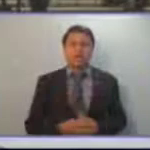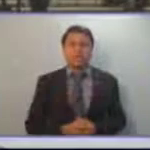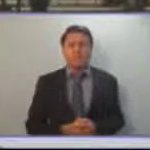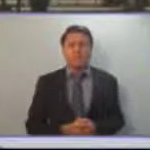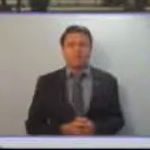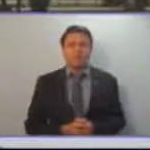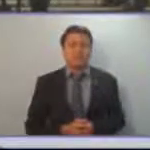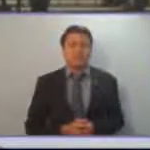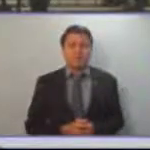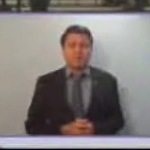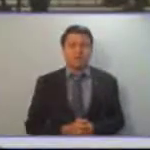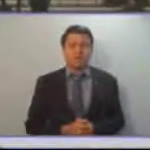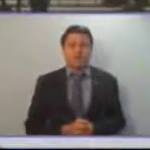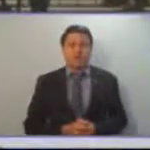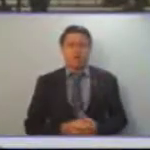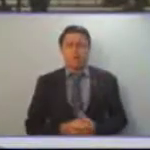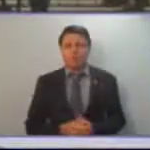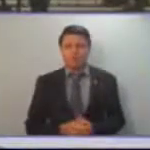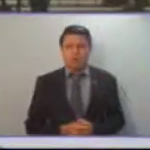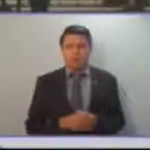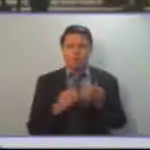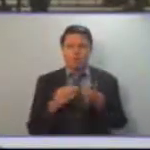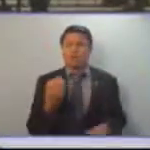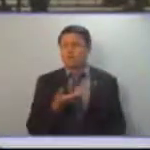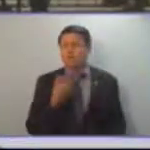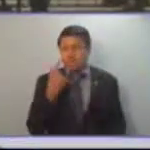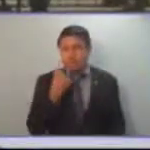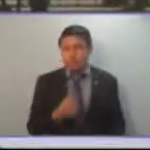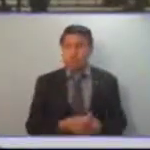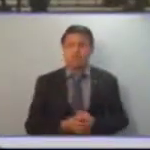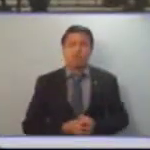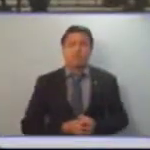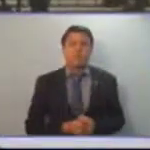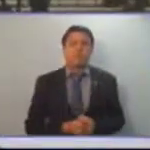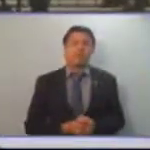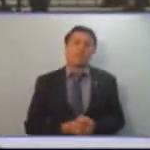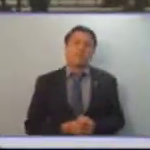código electoral, creamos la ley de partidos políticos,